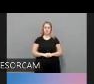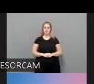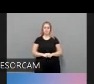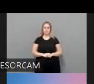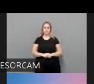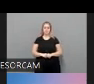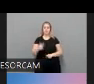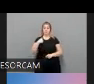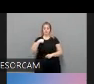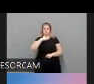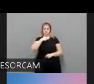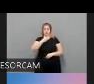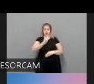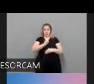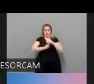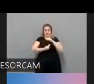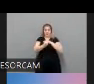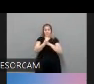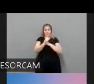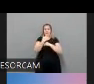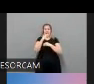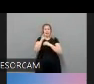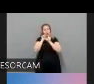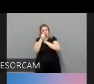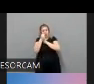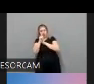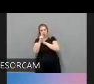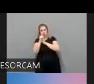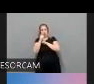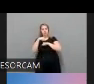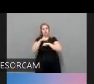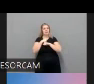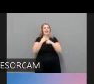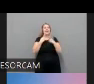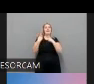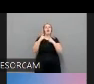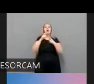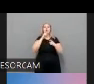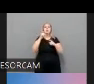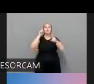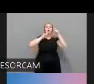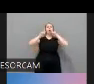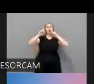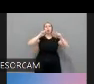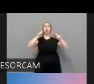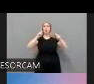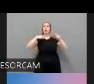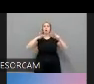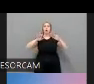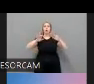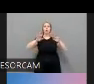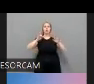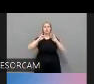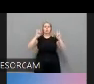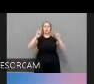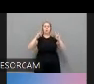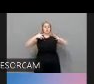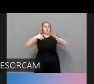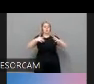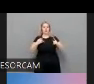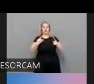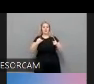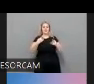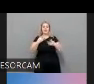Cuando nacemos, cuando no estamos dormidos, hacemos saber nuestras necesidades llorando, reaccionando ante sonidos fuertes y nos tranquilizamos con el